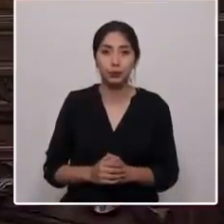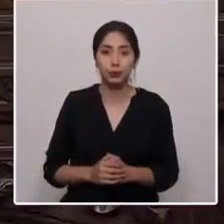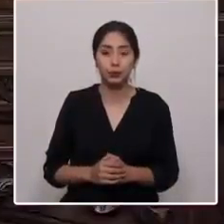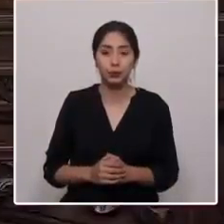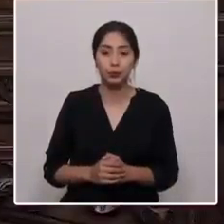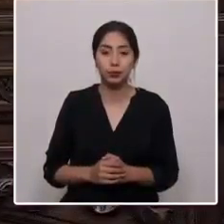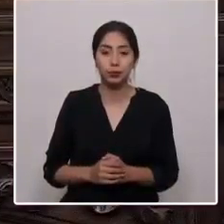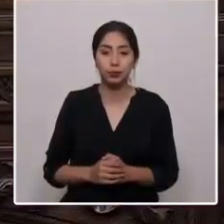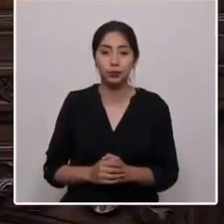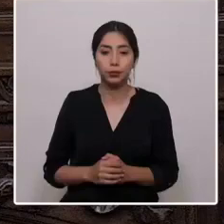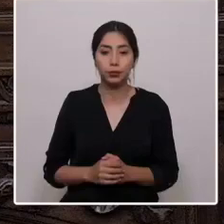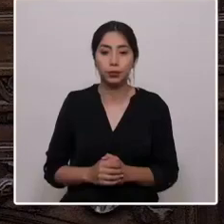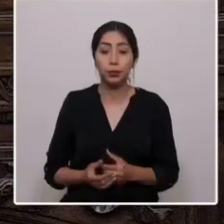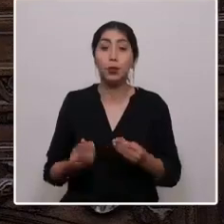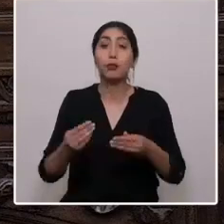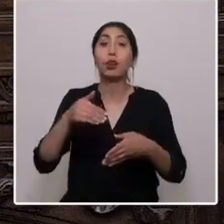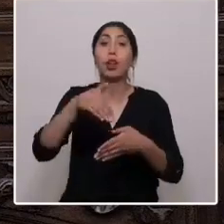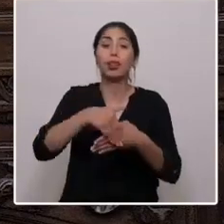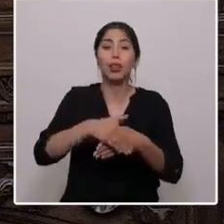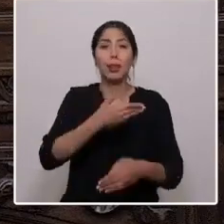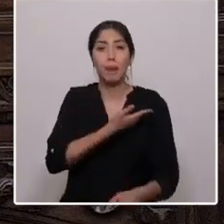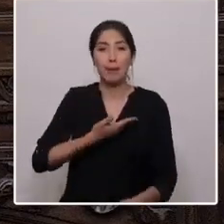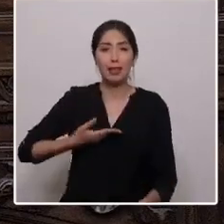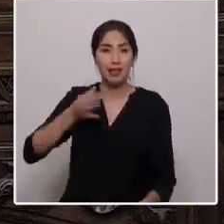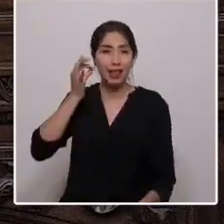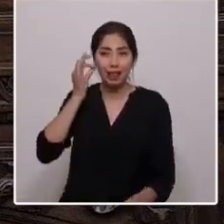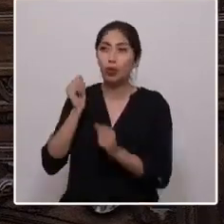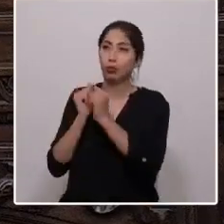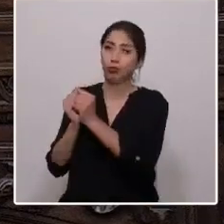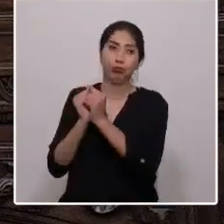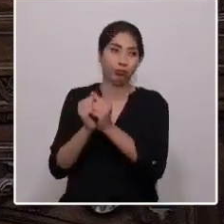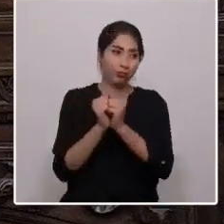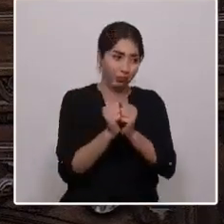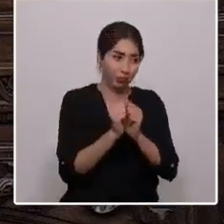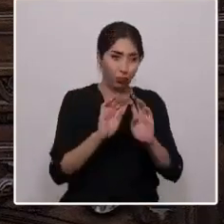buenas tardes presidenta compañeras y compañeros